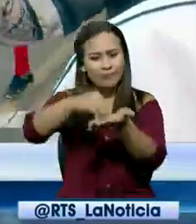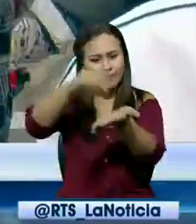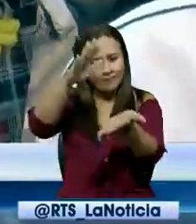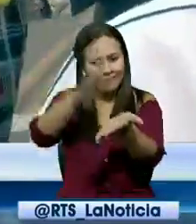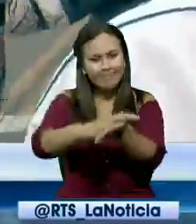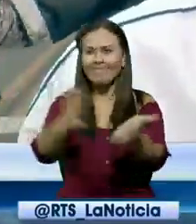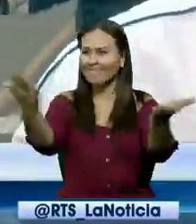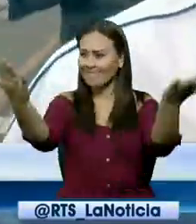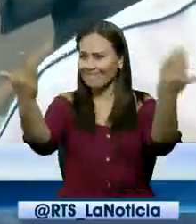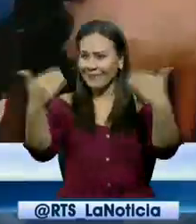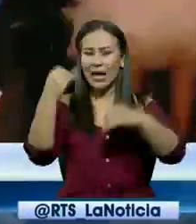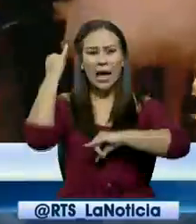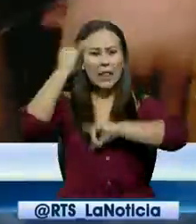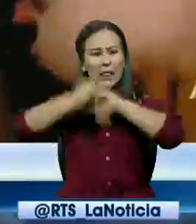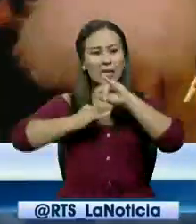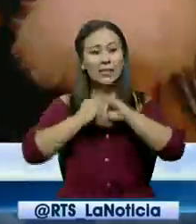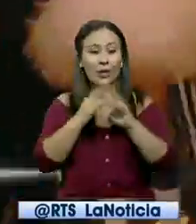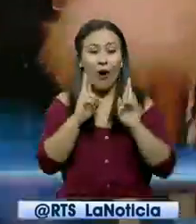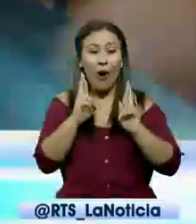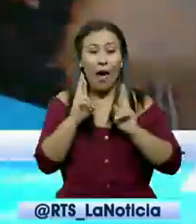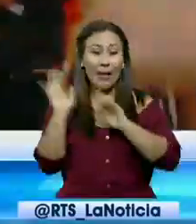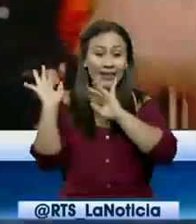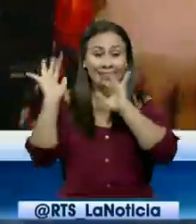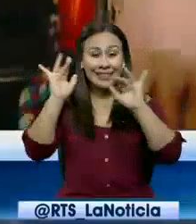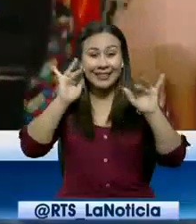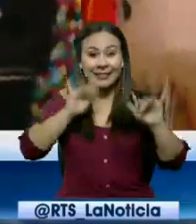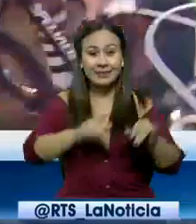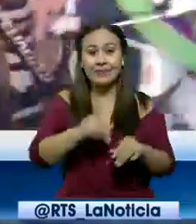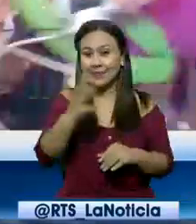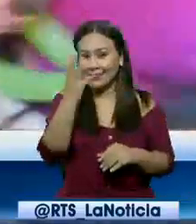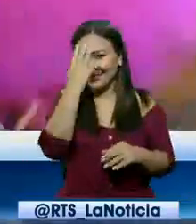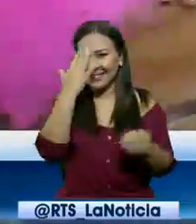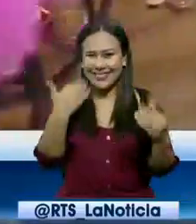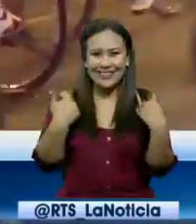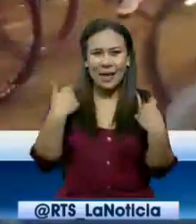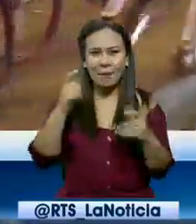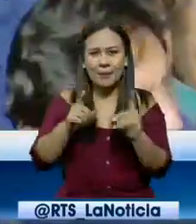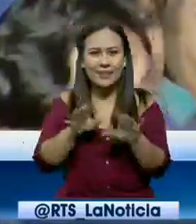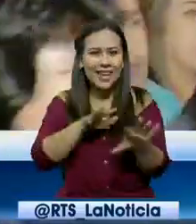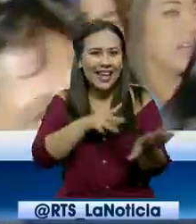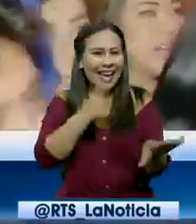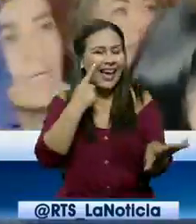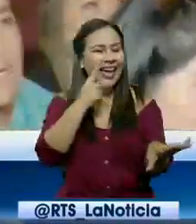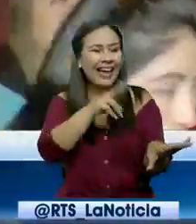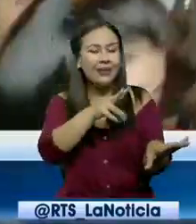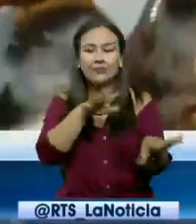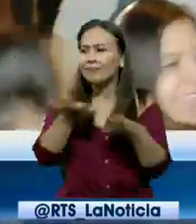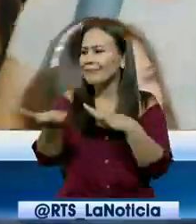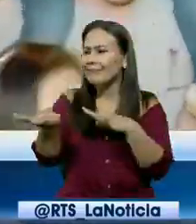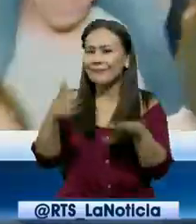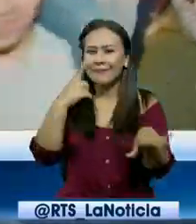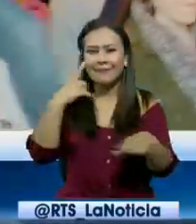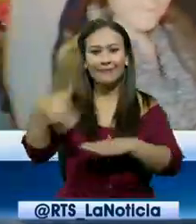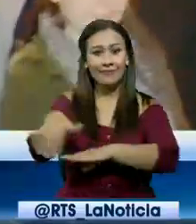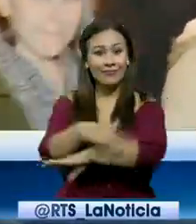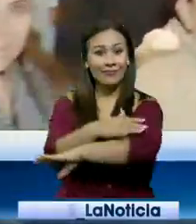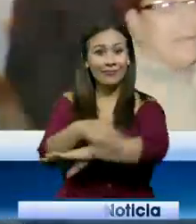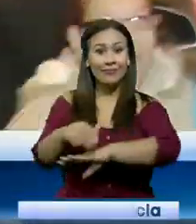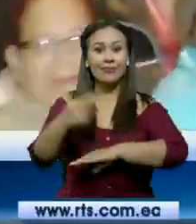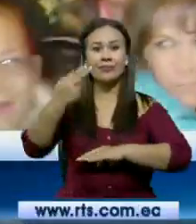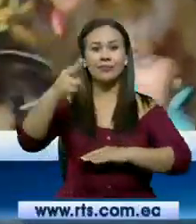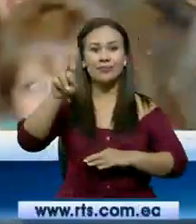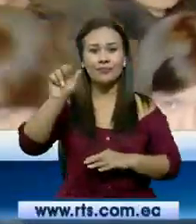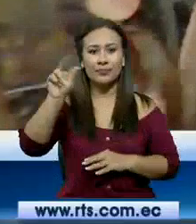destino turístico internacional. Las mascaradas concitan el interés tanto del público asistente que copa los costados de la extensa avenida Huayna